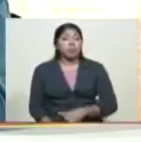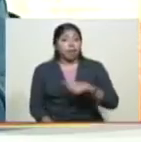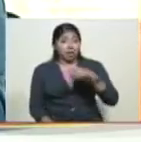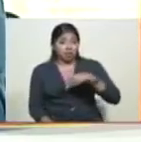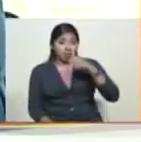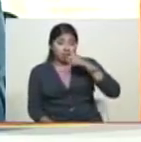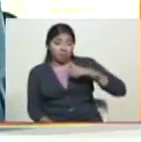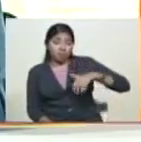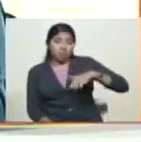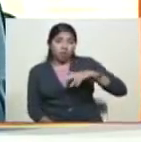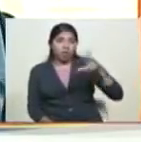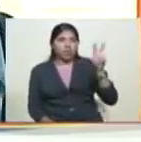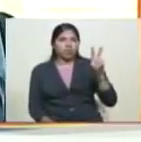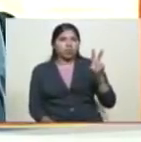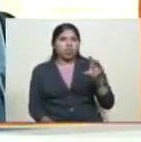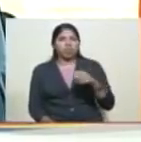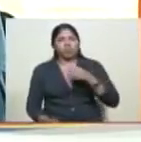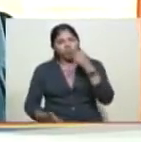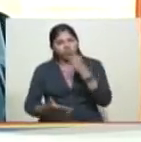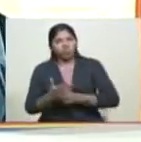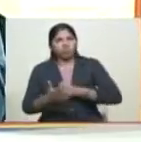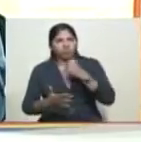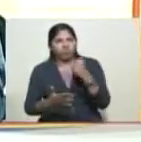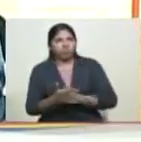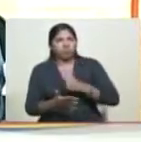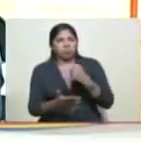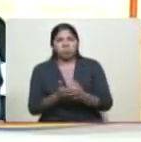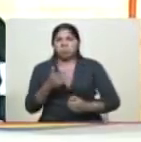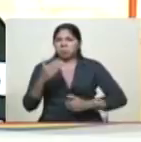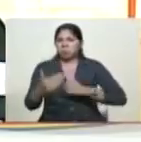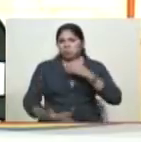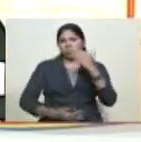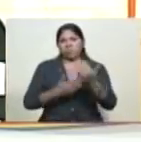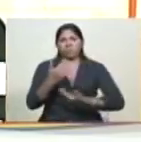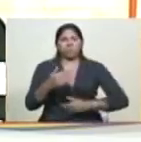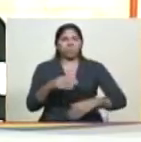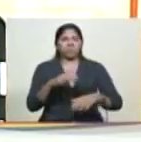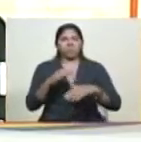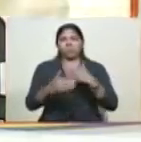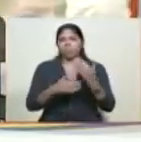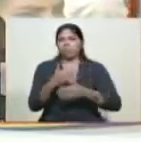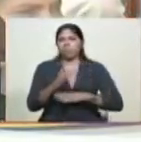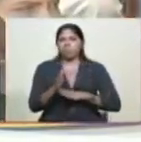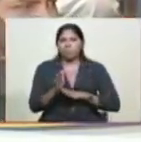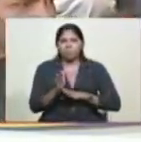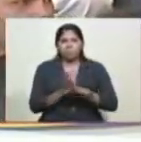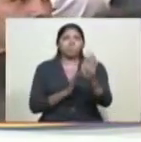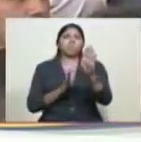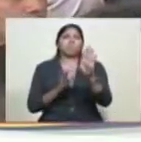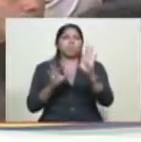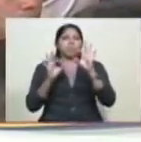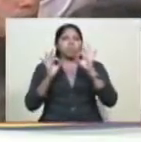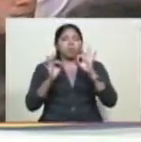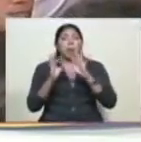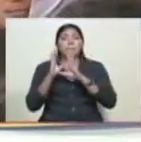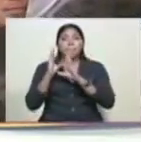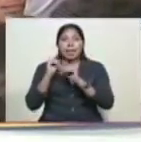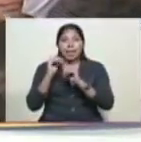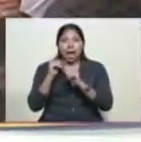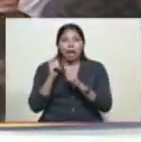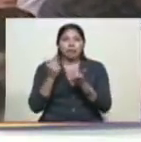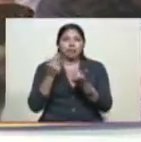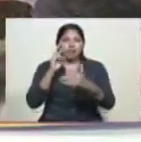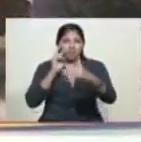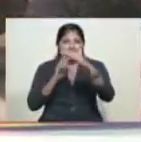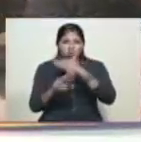pueblo venezolano no se rinde, el pueblo venezolano va para adelante, va viendo el futuro, va abriendo camino a la esperanza, al